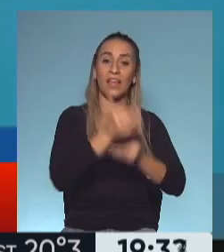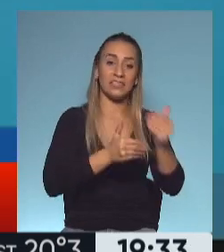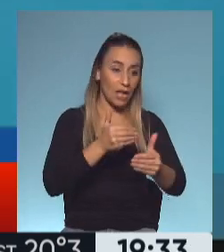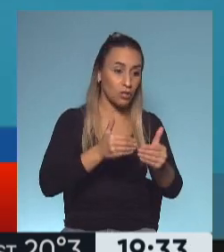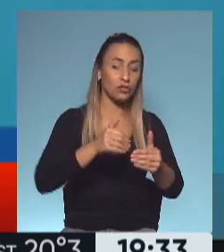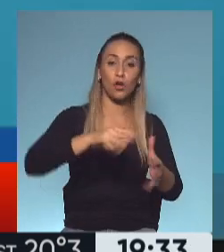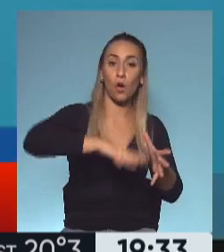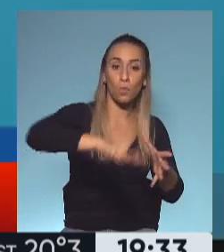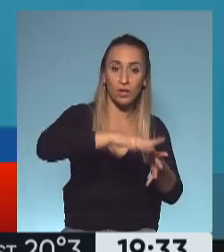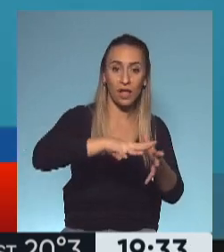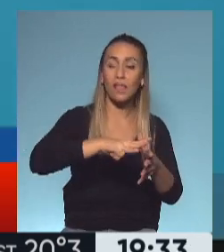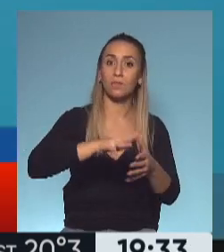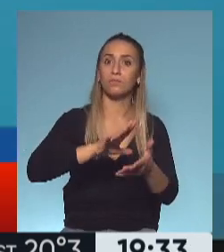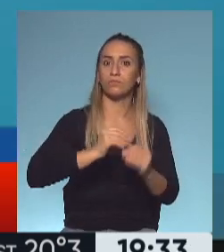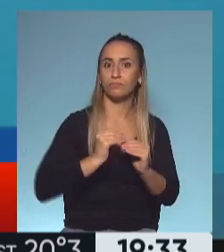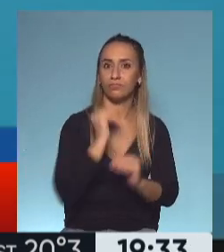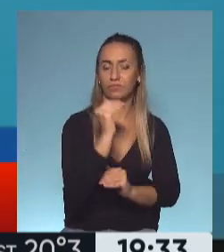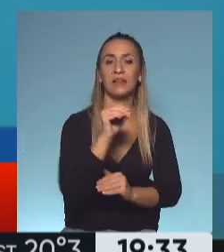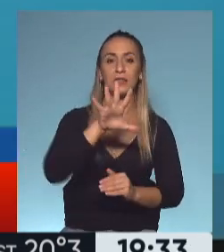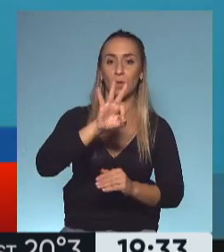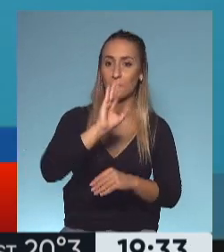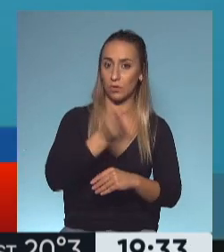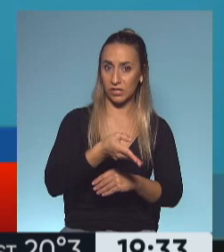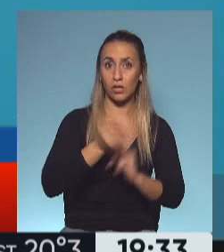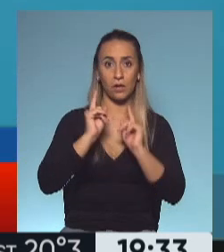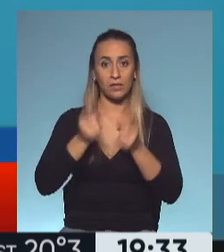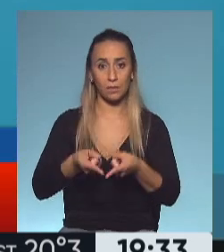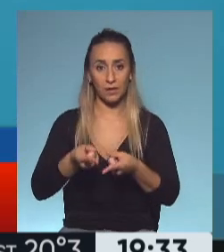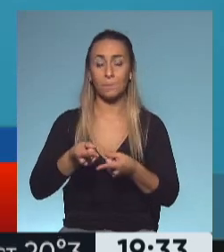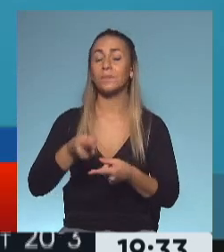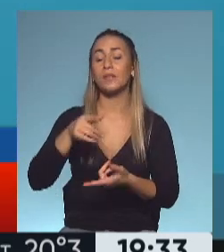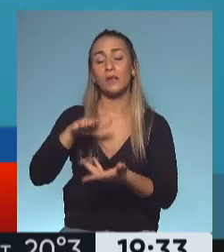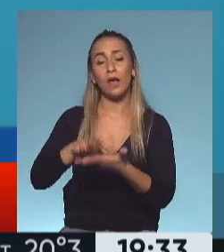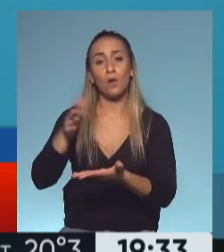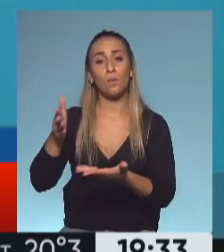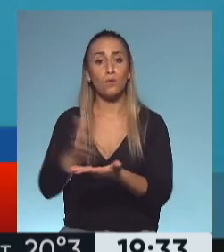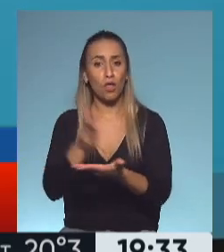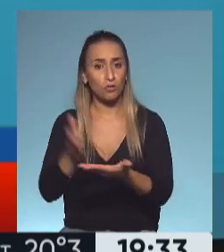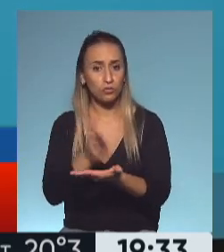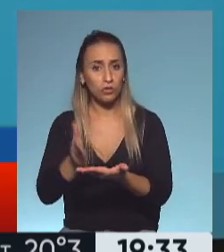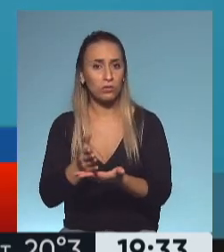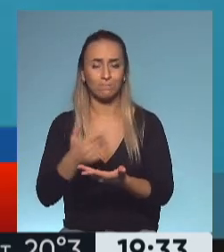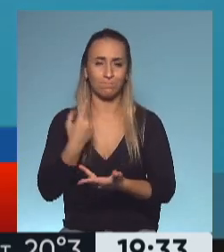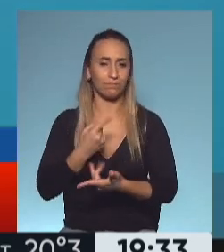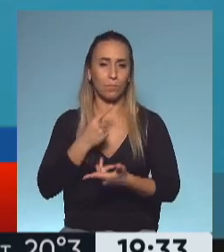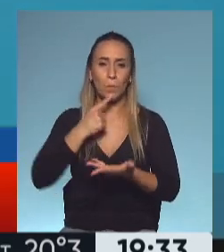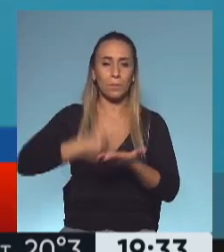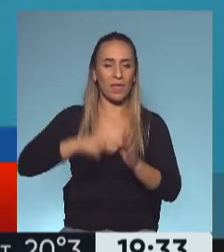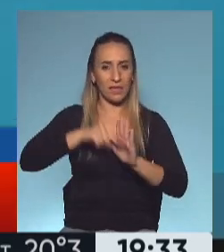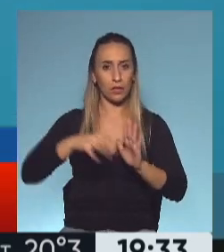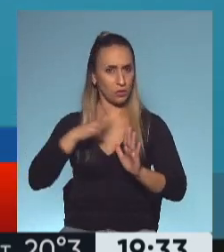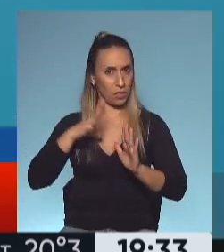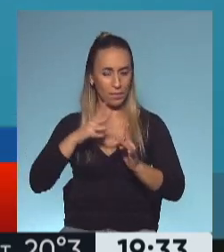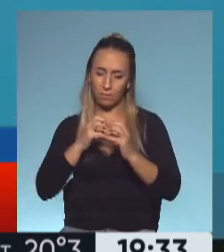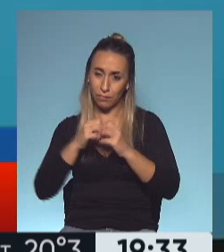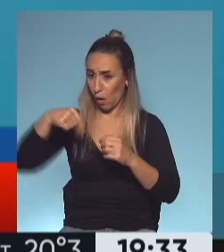en un 50%. Y en el terreno productivo, algunas medidas que estamos resolviendo en el